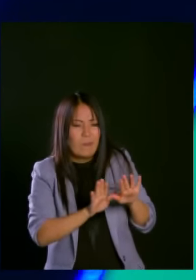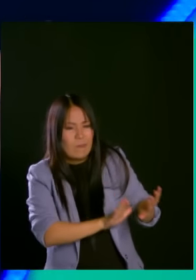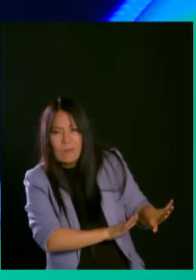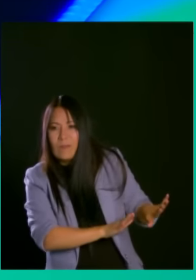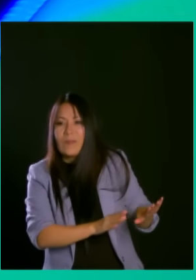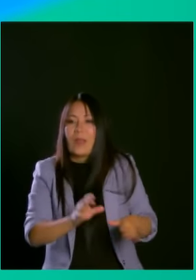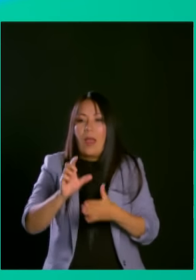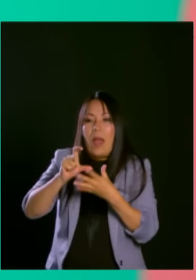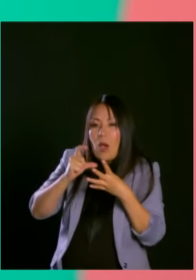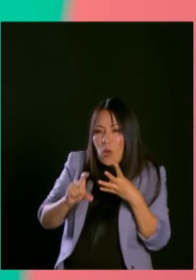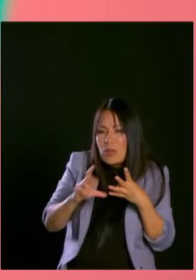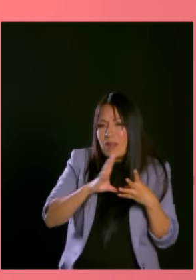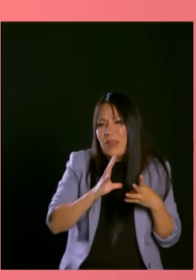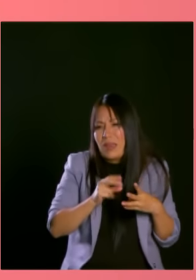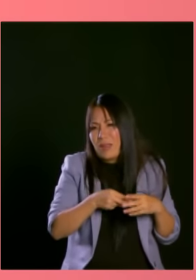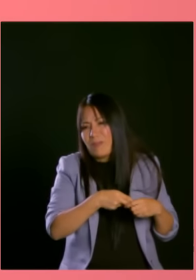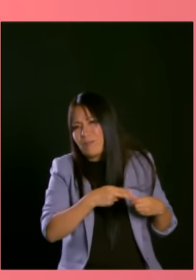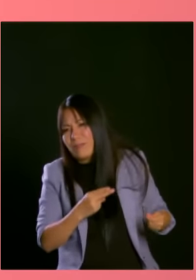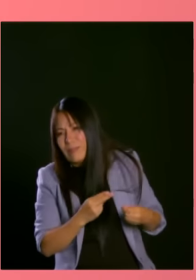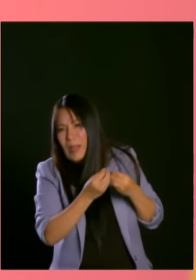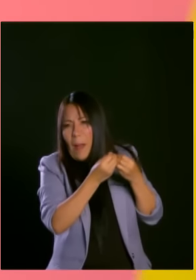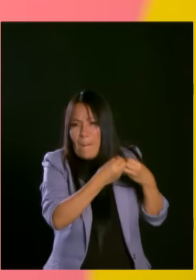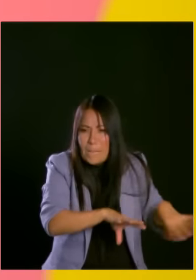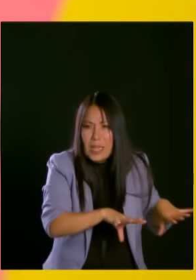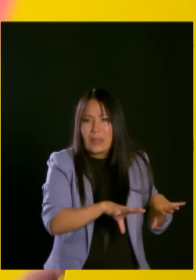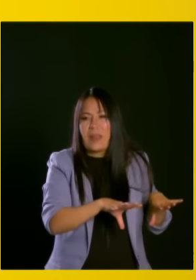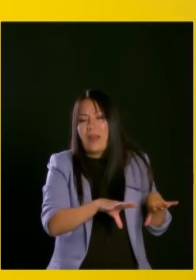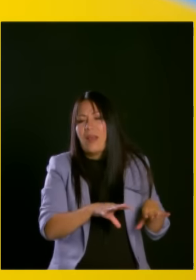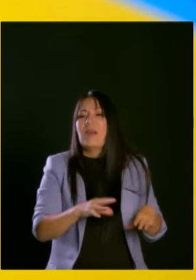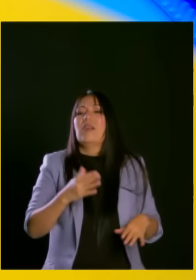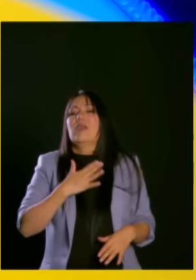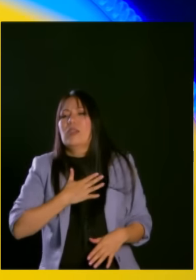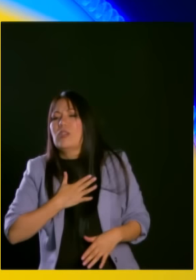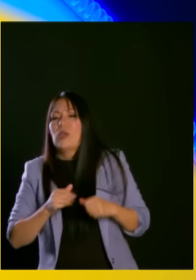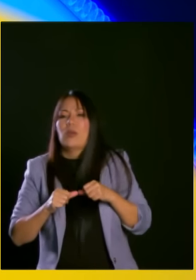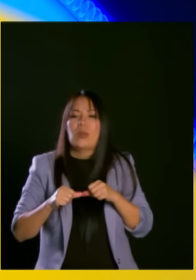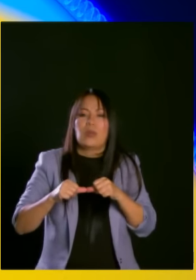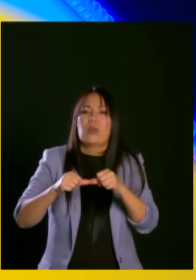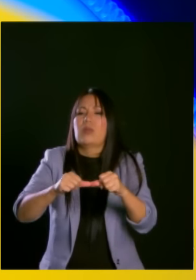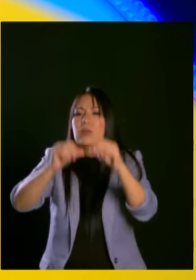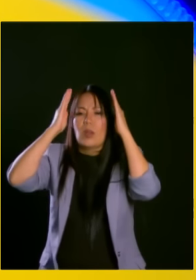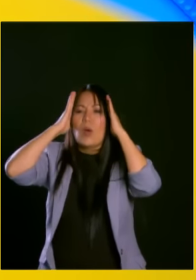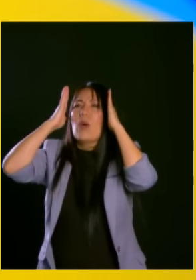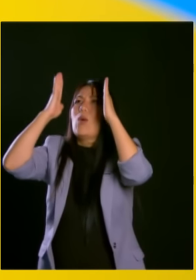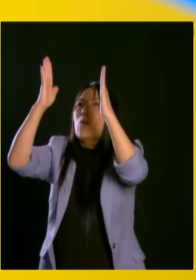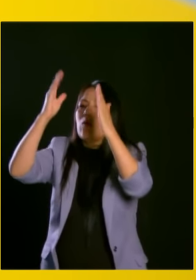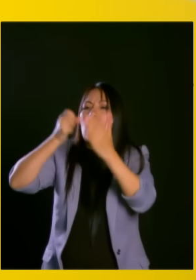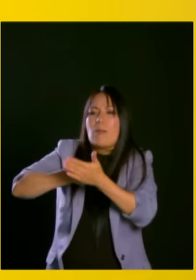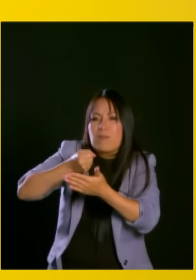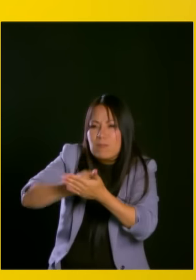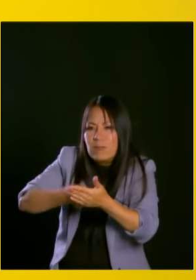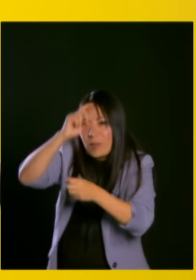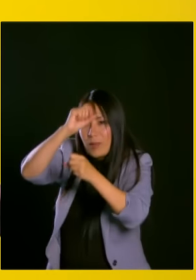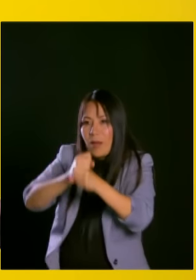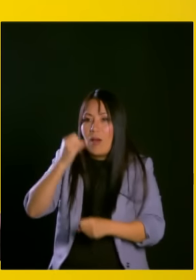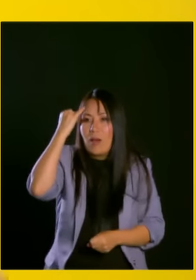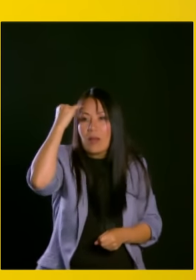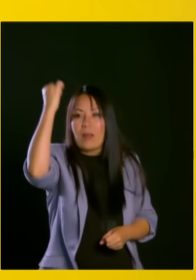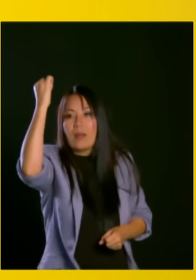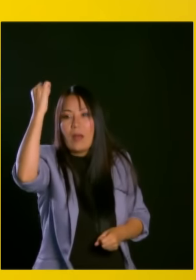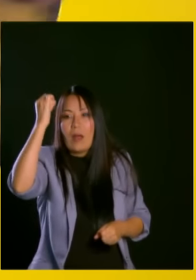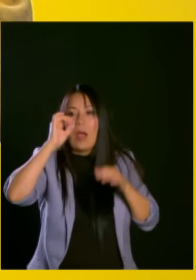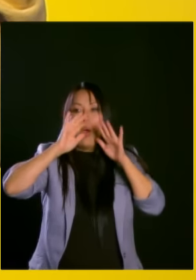Estar dispuesto a perder si querés ganar. Y si no, bájale 3 rayitas a la ansiedad